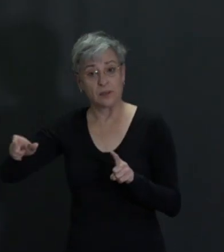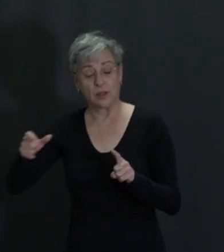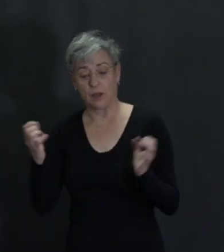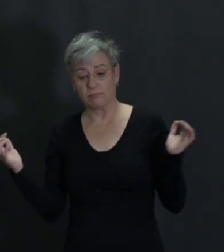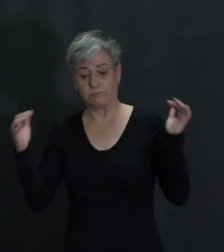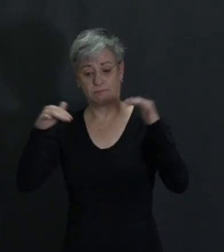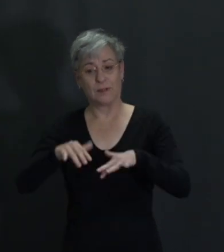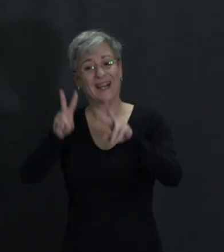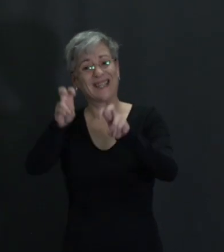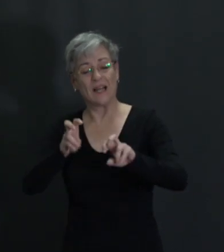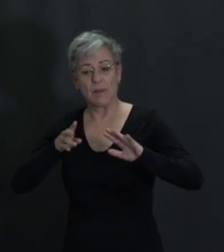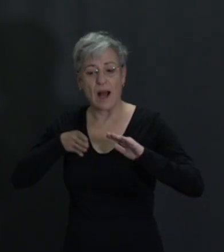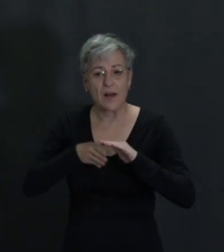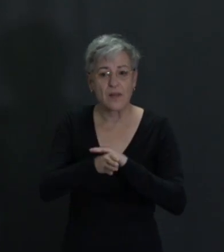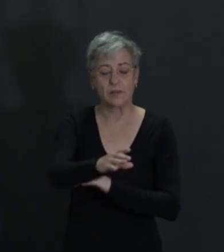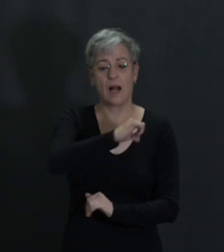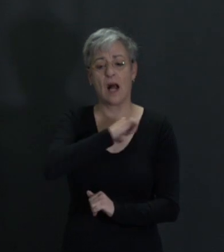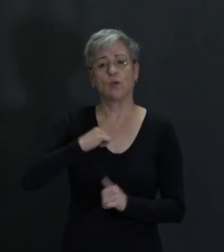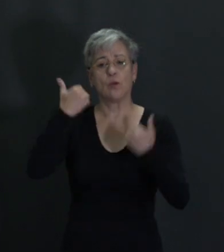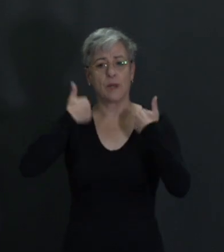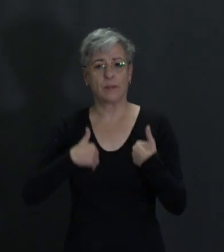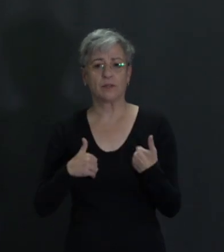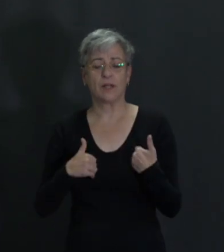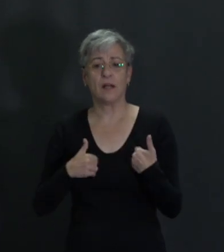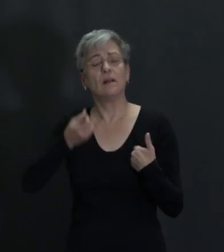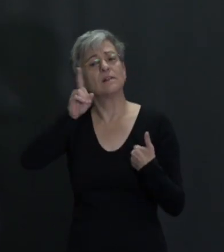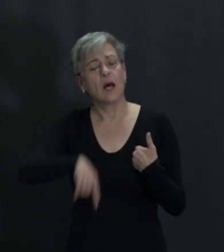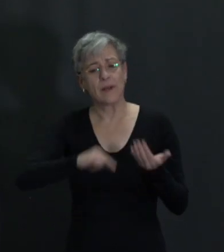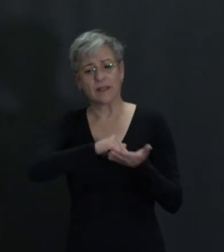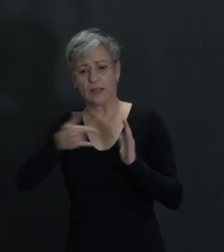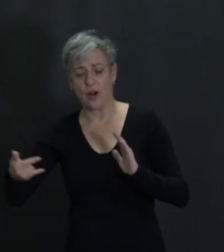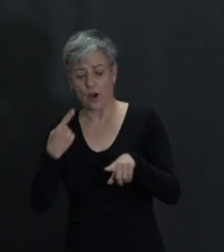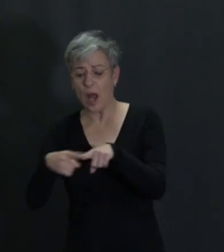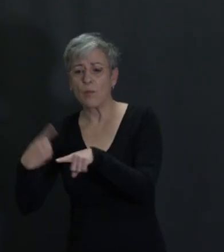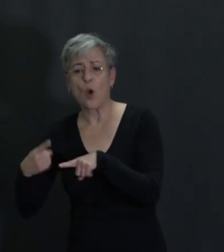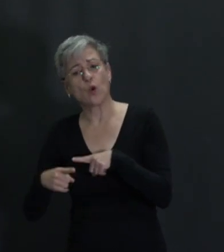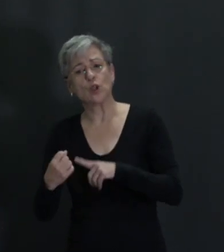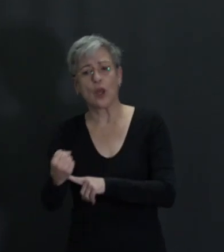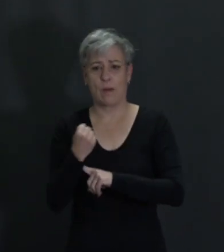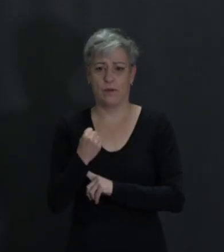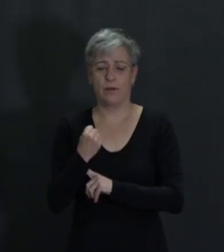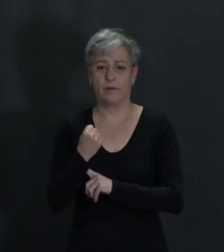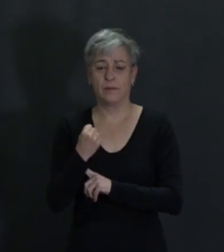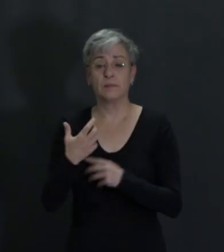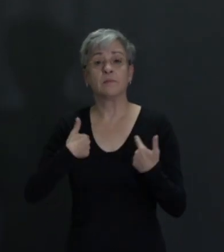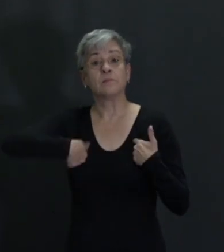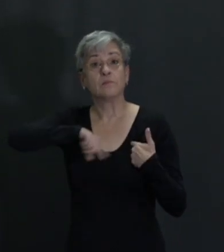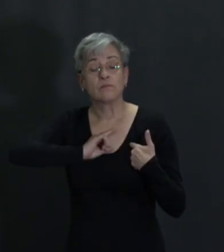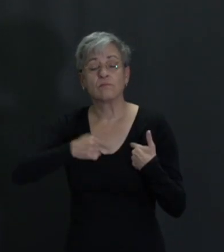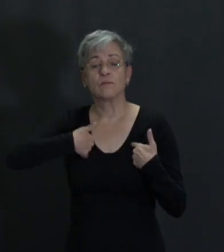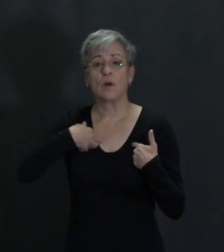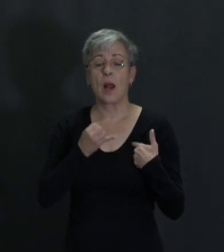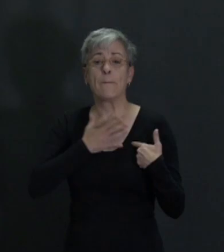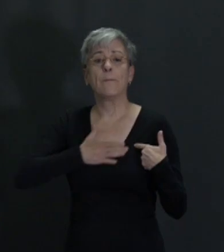confluyen alrededor de la accesibilidad, la autonomía personal y las tecnologías y productos de apoyo. Hoy tenemos el placer de contar